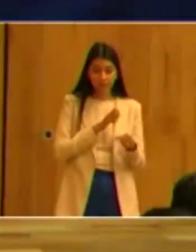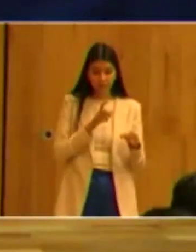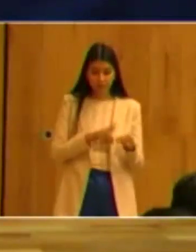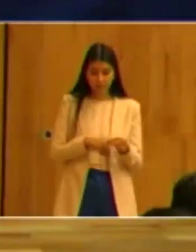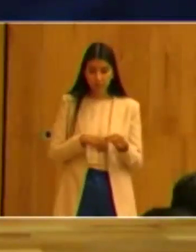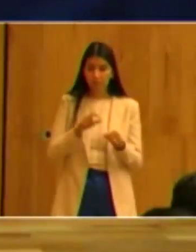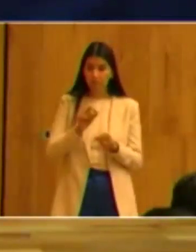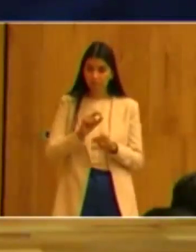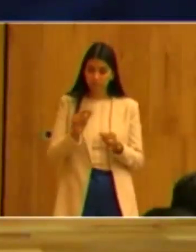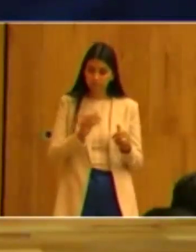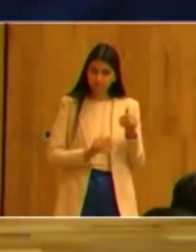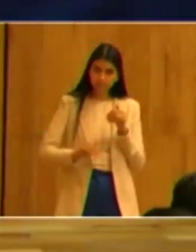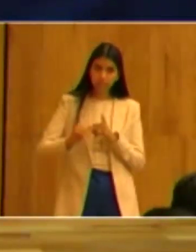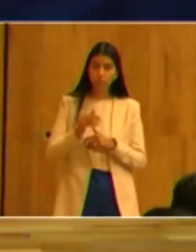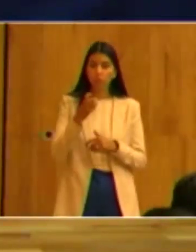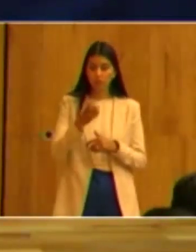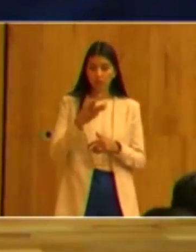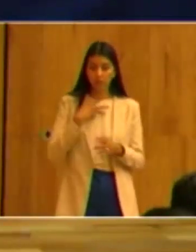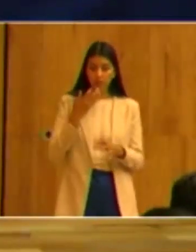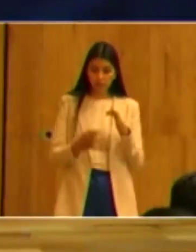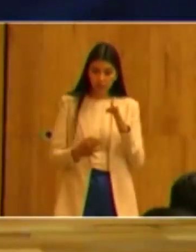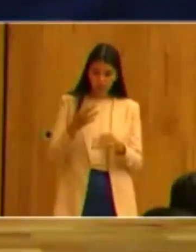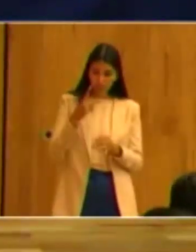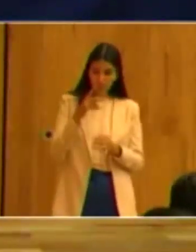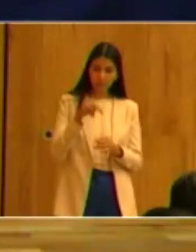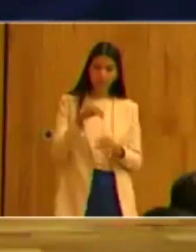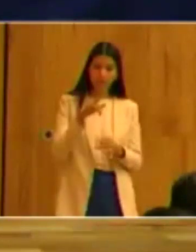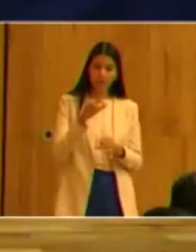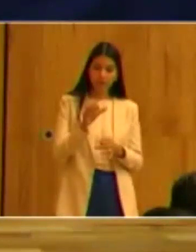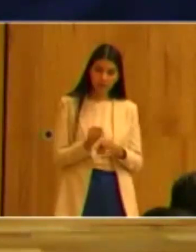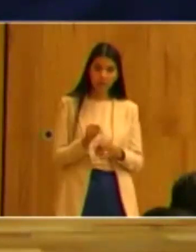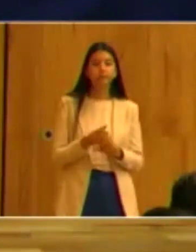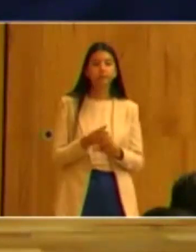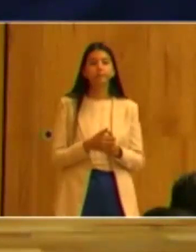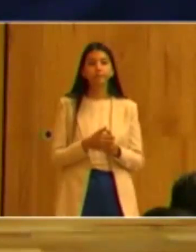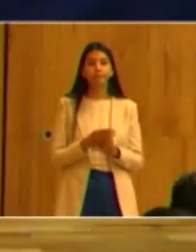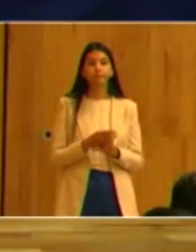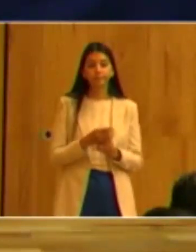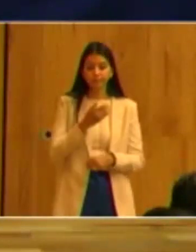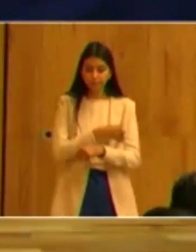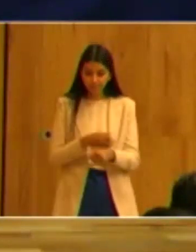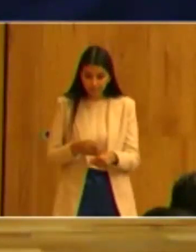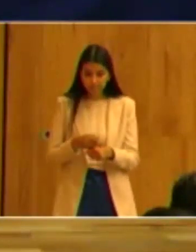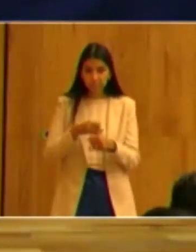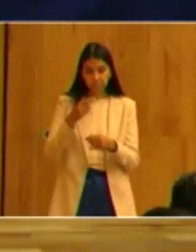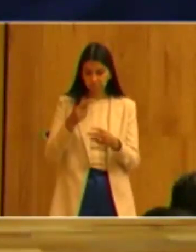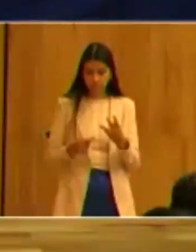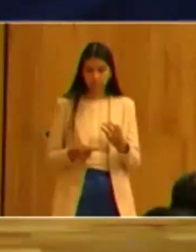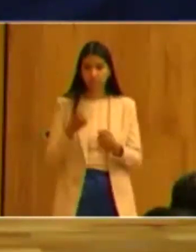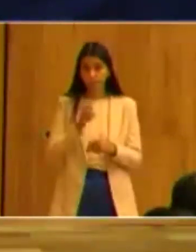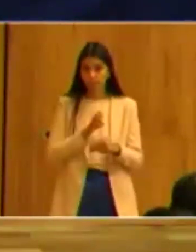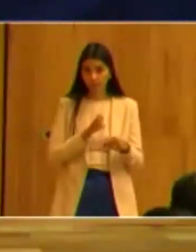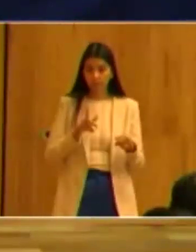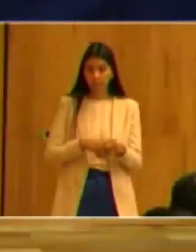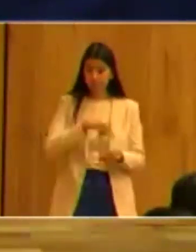especialización, por eso existen juzgados penales, juzgados laborales, juzgados familiares y en esa especialidad